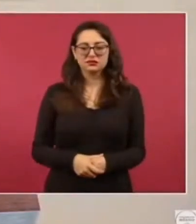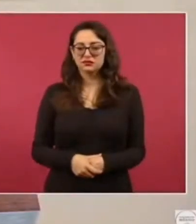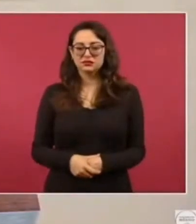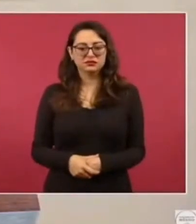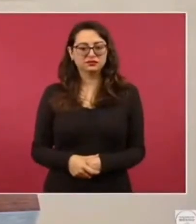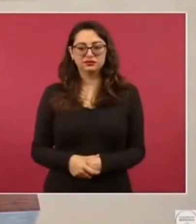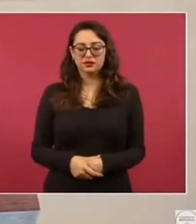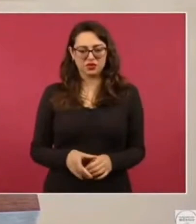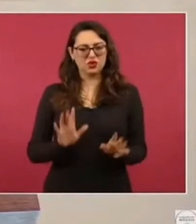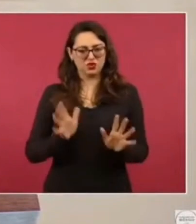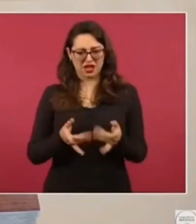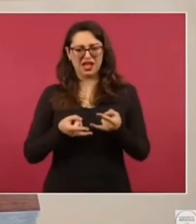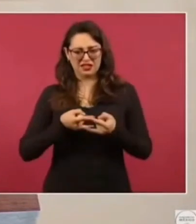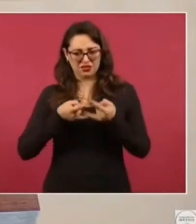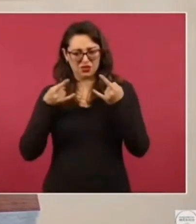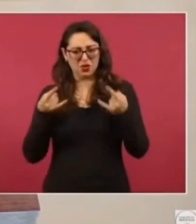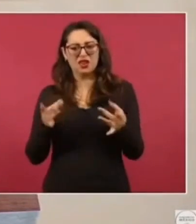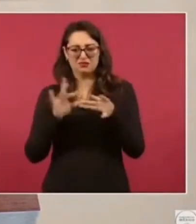ya se los he platicado,